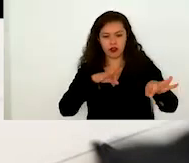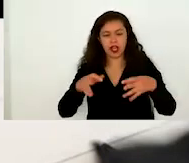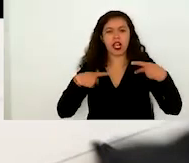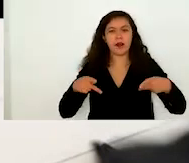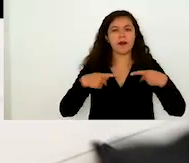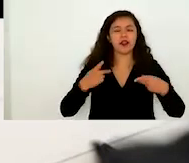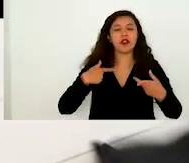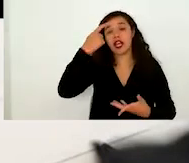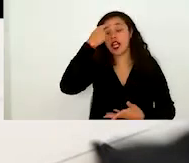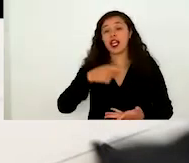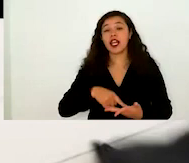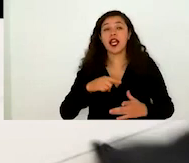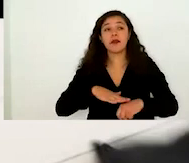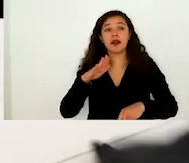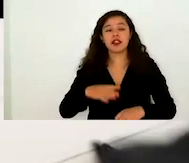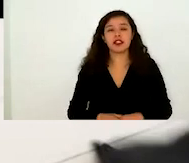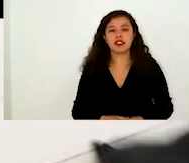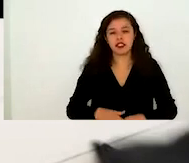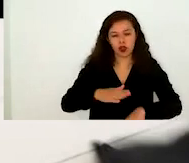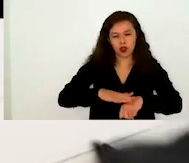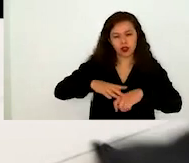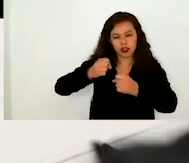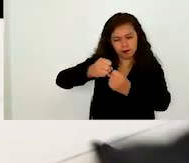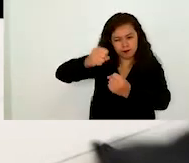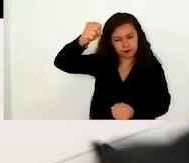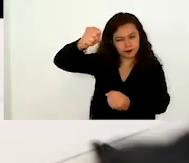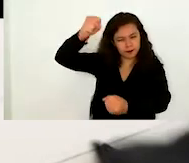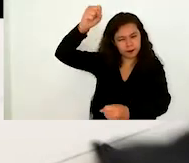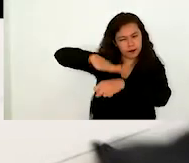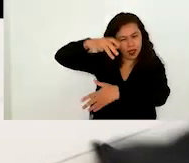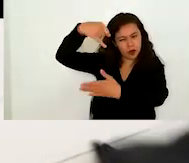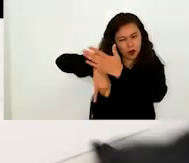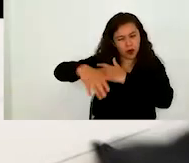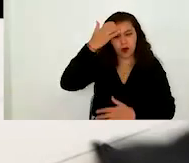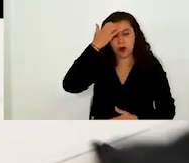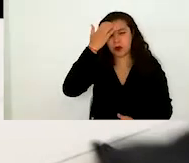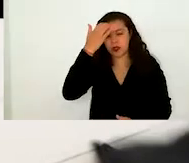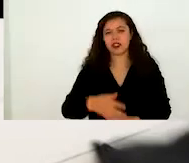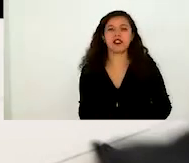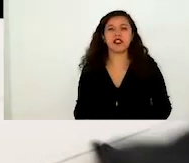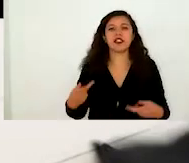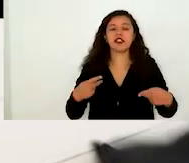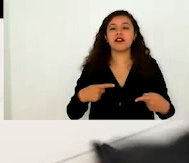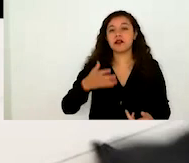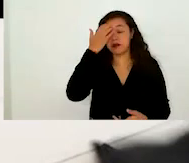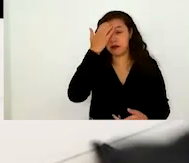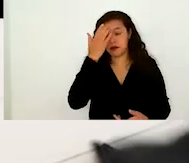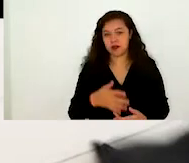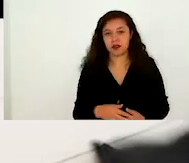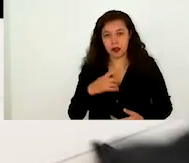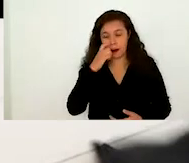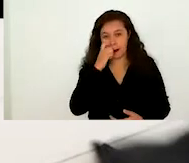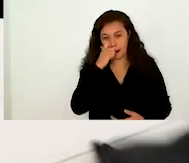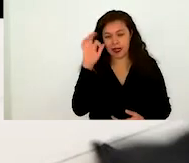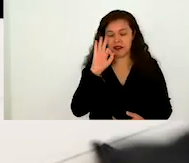consideren que les conocen bien bien bien bien esta persona si me conoce bien puede ser mi pareja